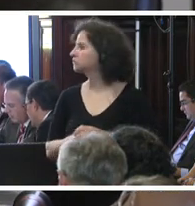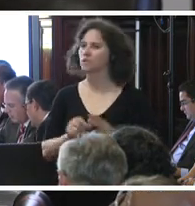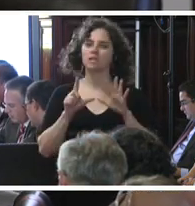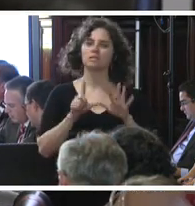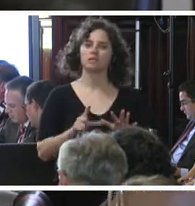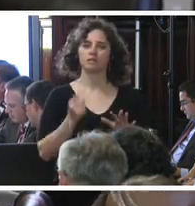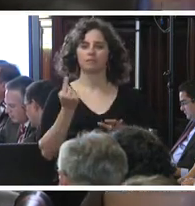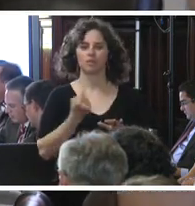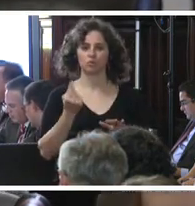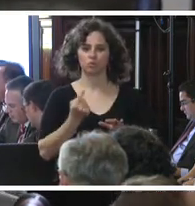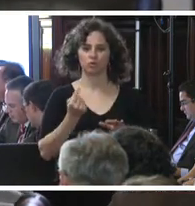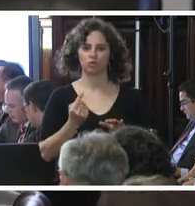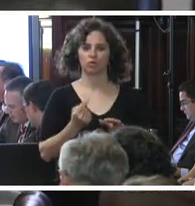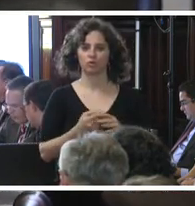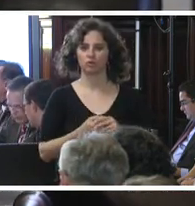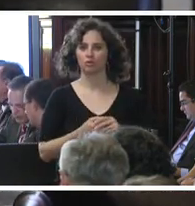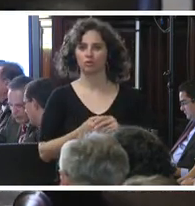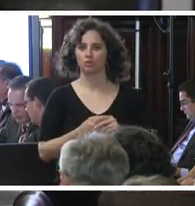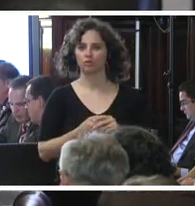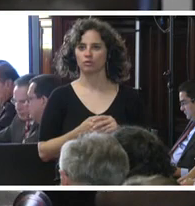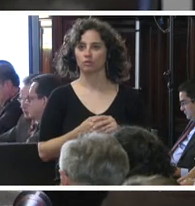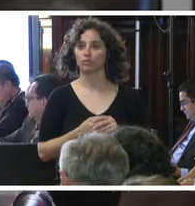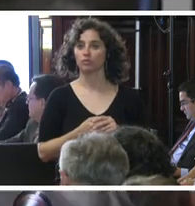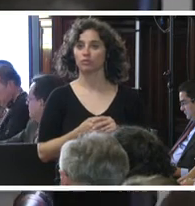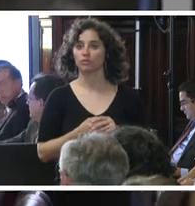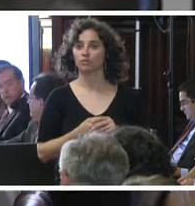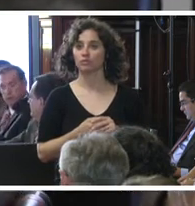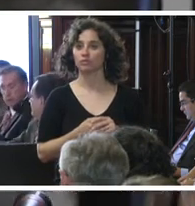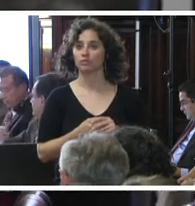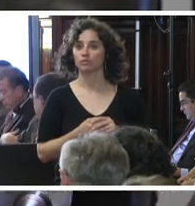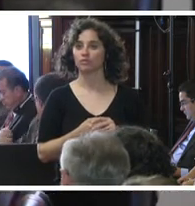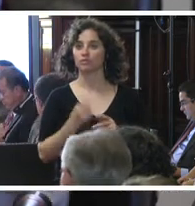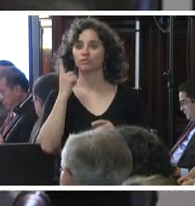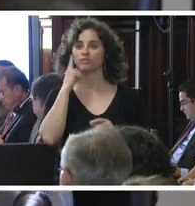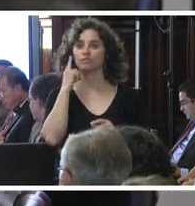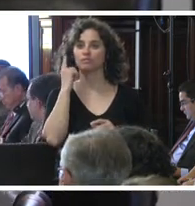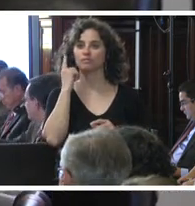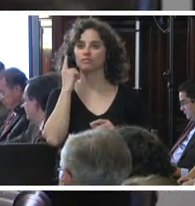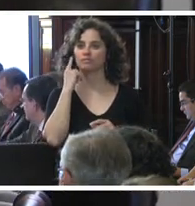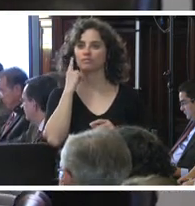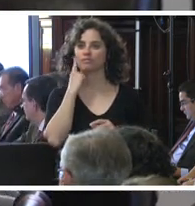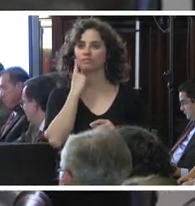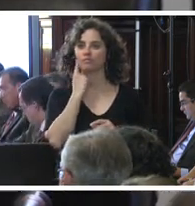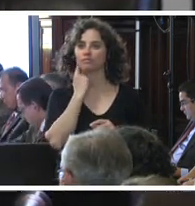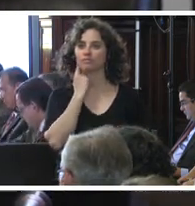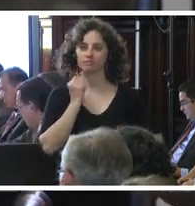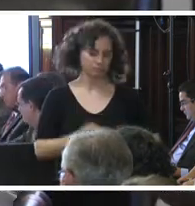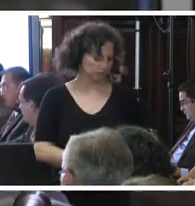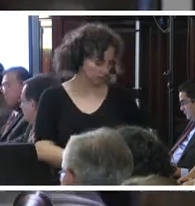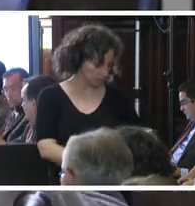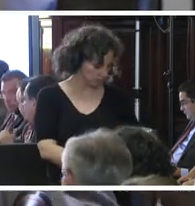5 minutes each side for closing statements, and we're very sorry. You can supply us with the information later.